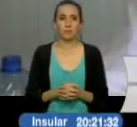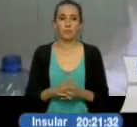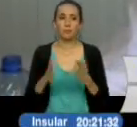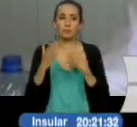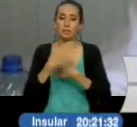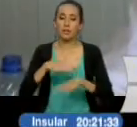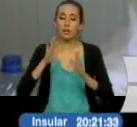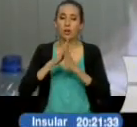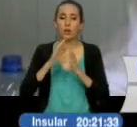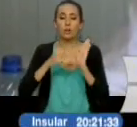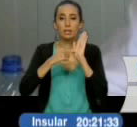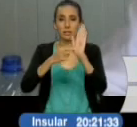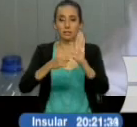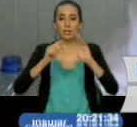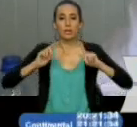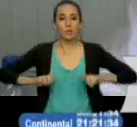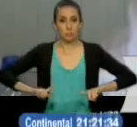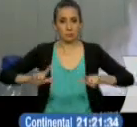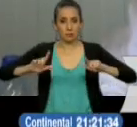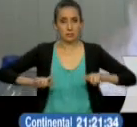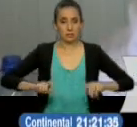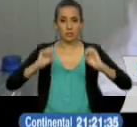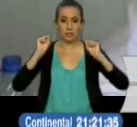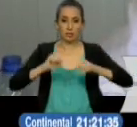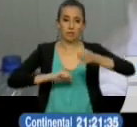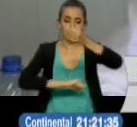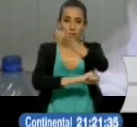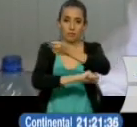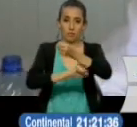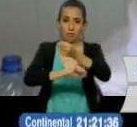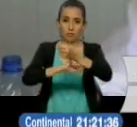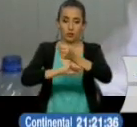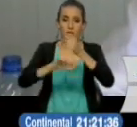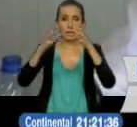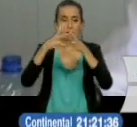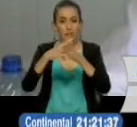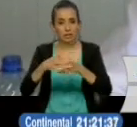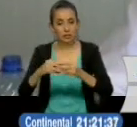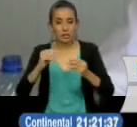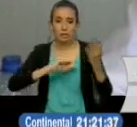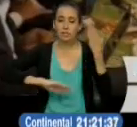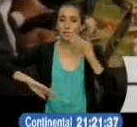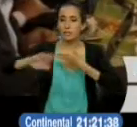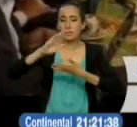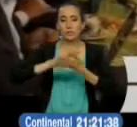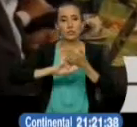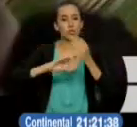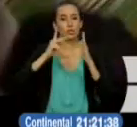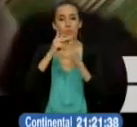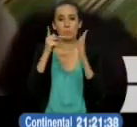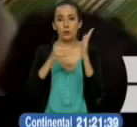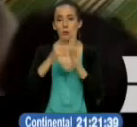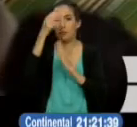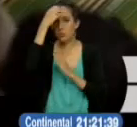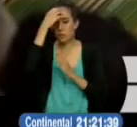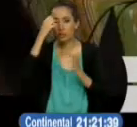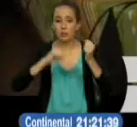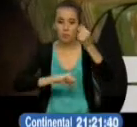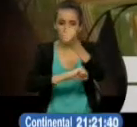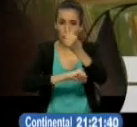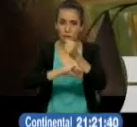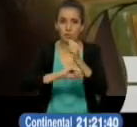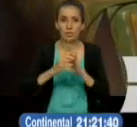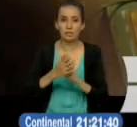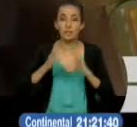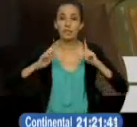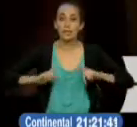presidente de la República es justamente fortalecer la calidad de todo el sistema educativo. Esta semana, el primer mandatario se reunió con